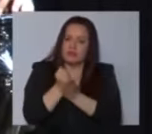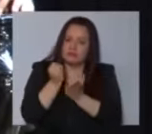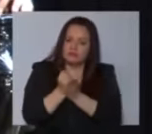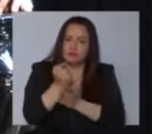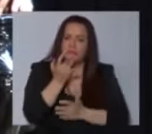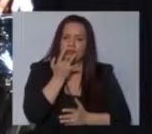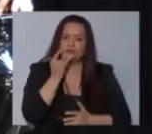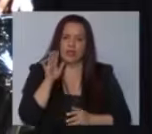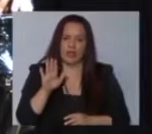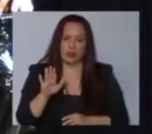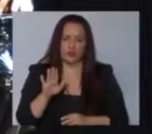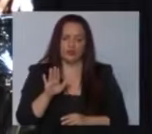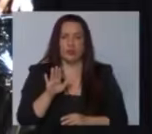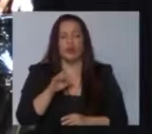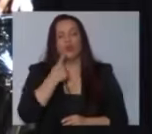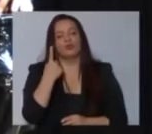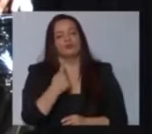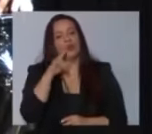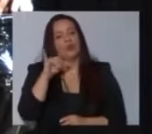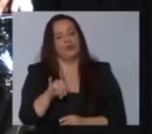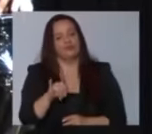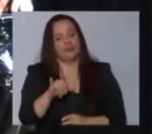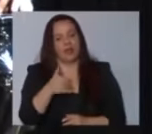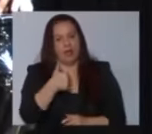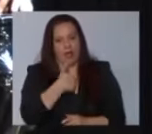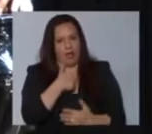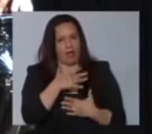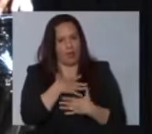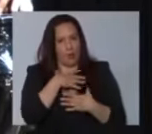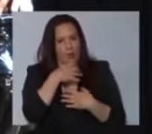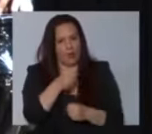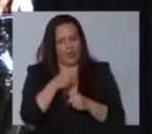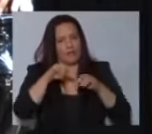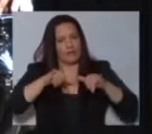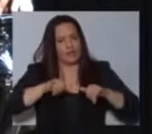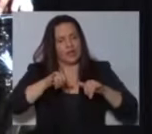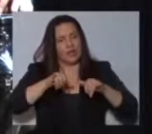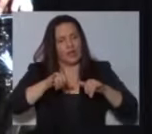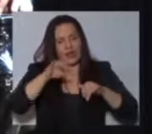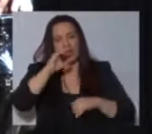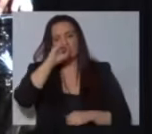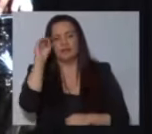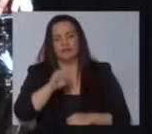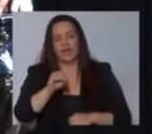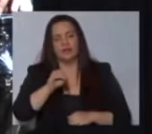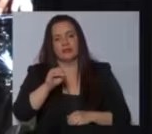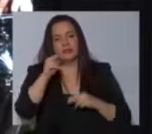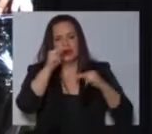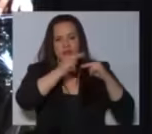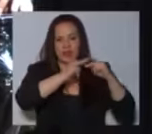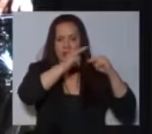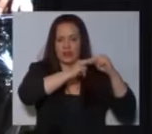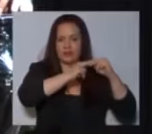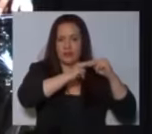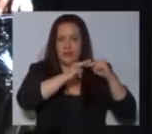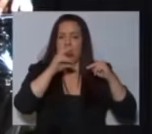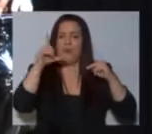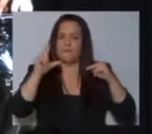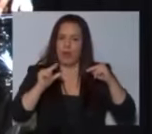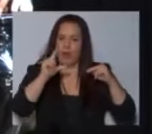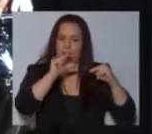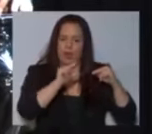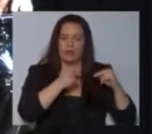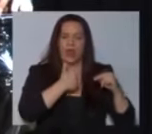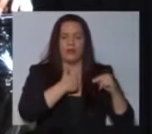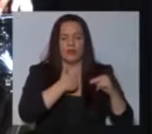Solo así habrá confianza, se mantendrían las tasas de interés bajas, habría una mayor inversión